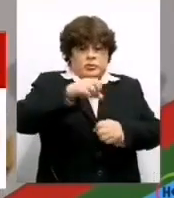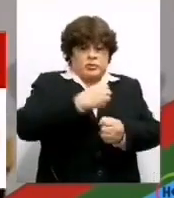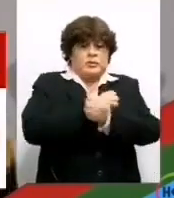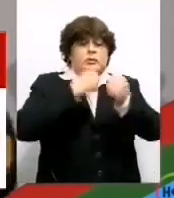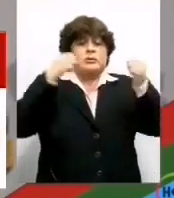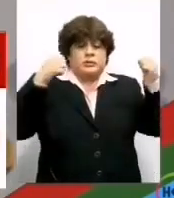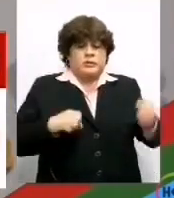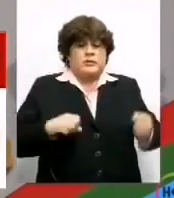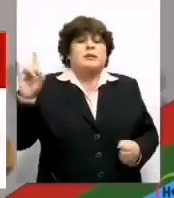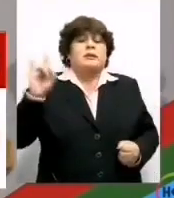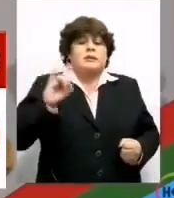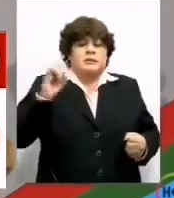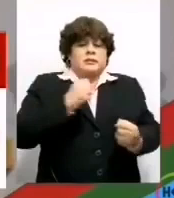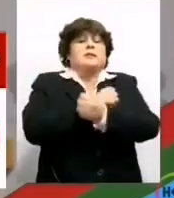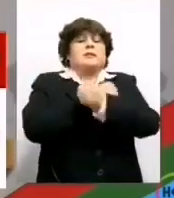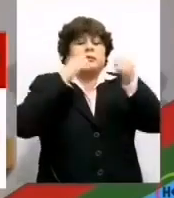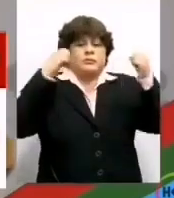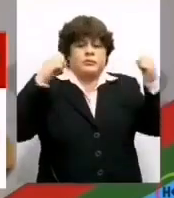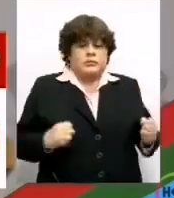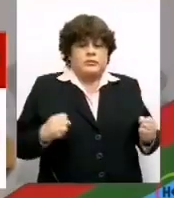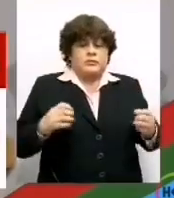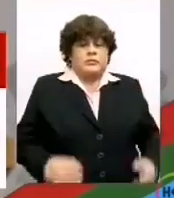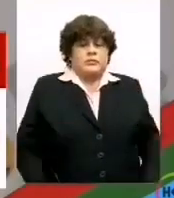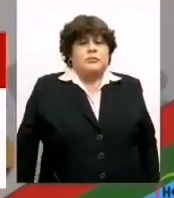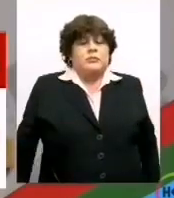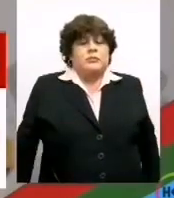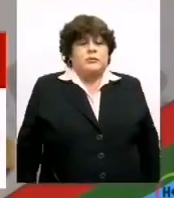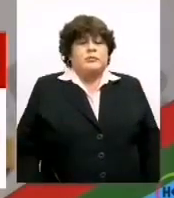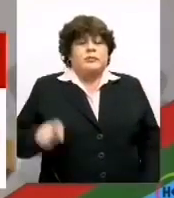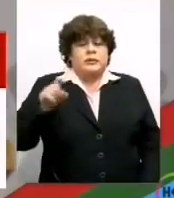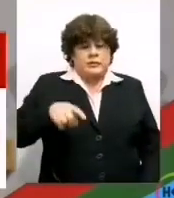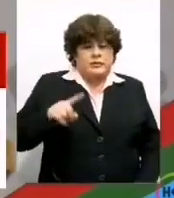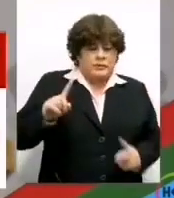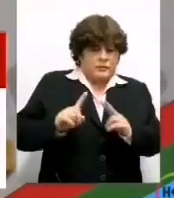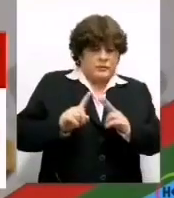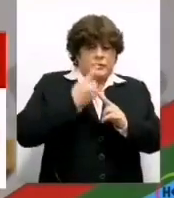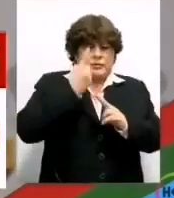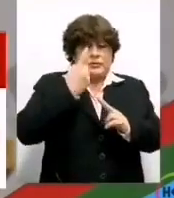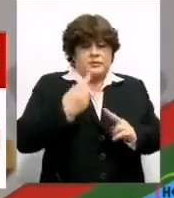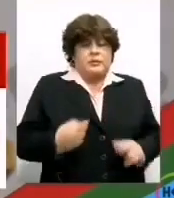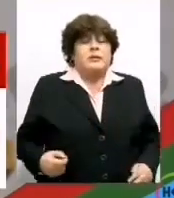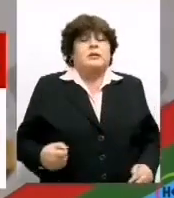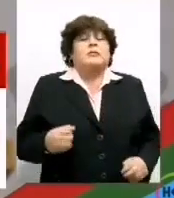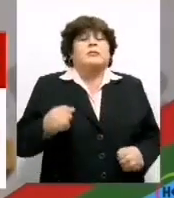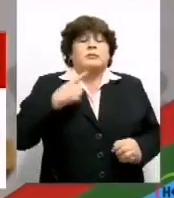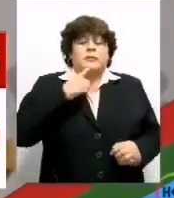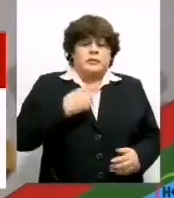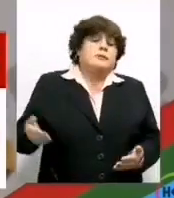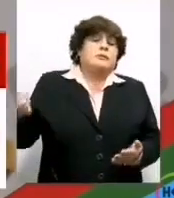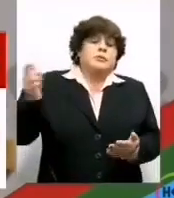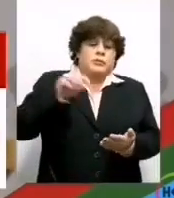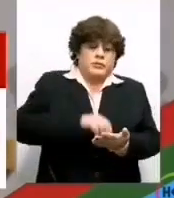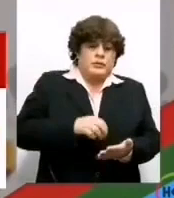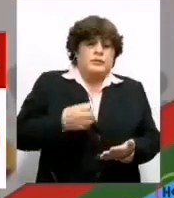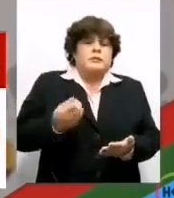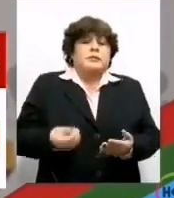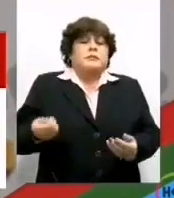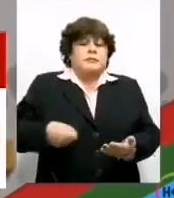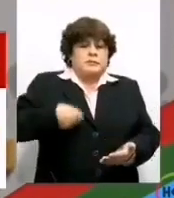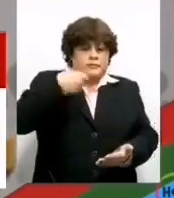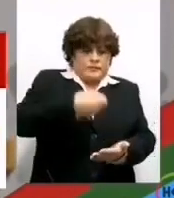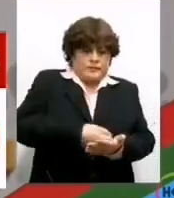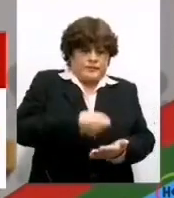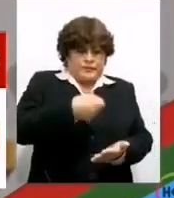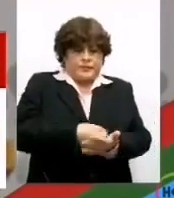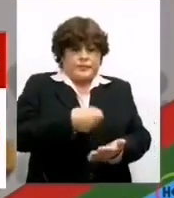a declarar de emergencia actor de salud tenemos que priorizar y vuelvo a insistir invertir